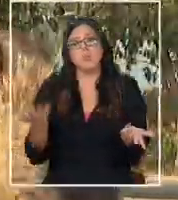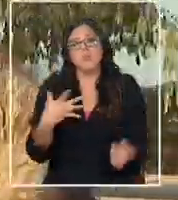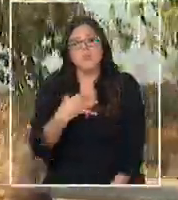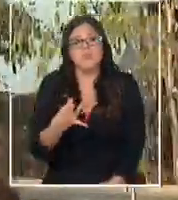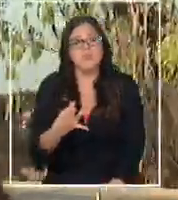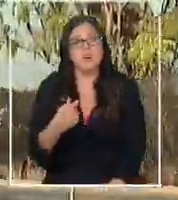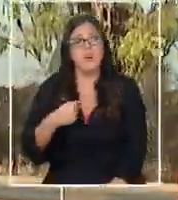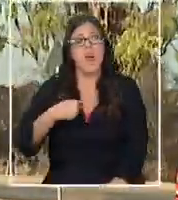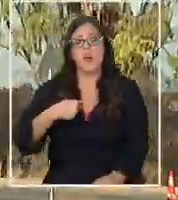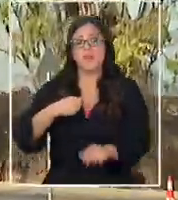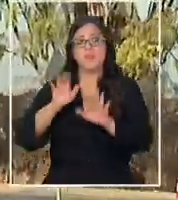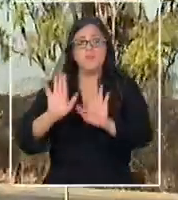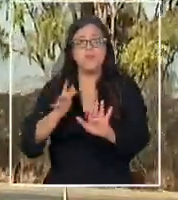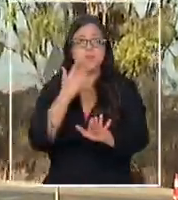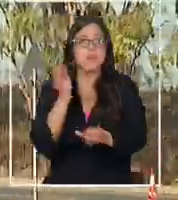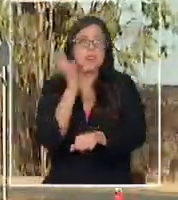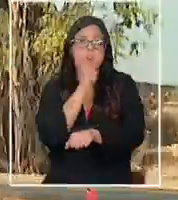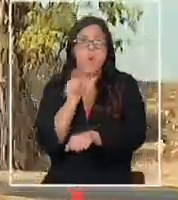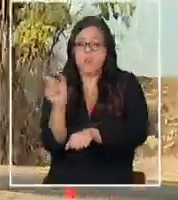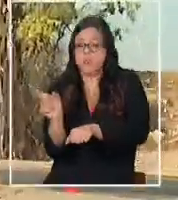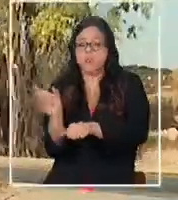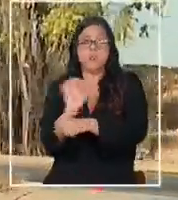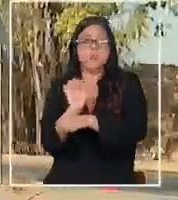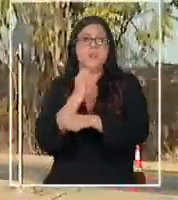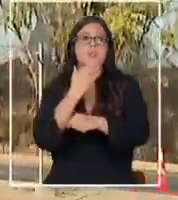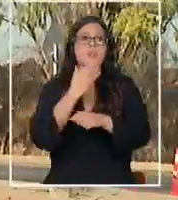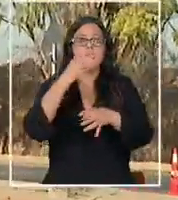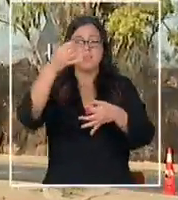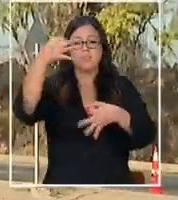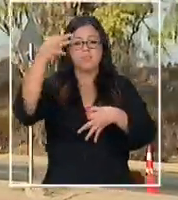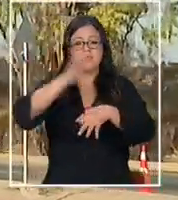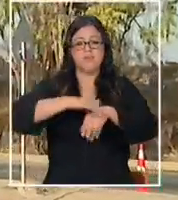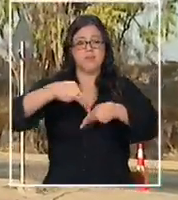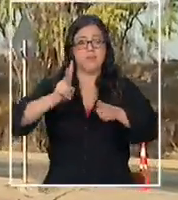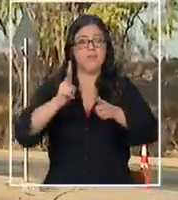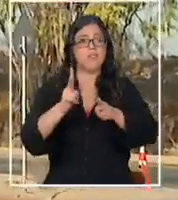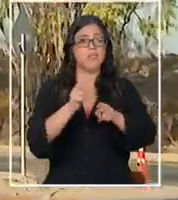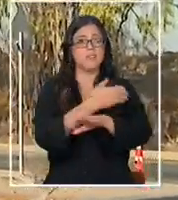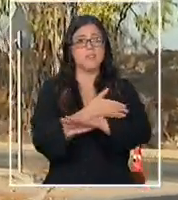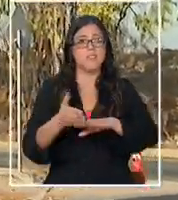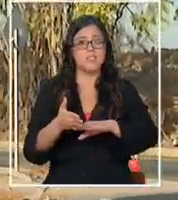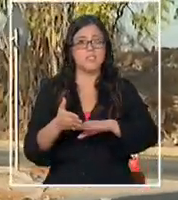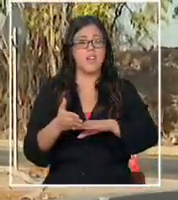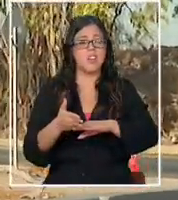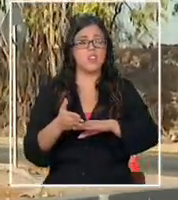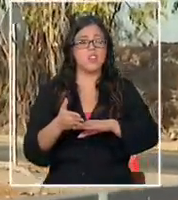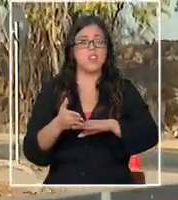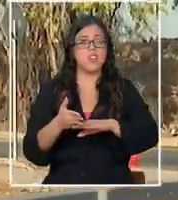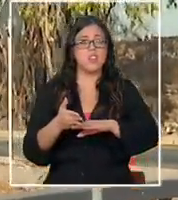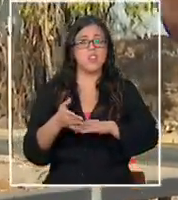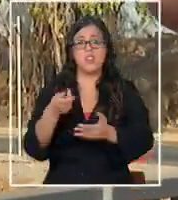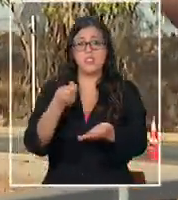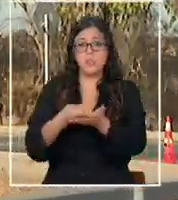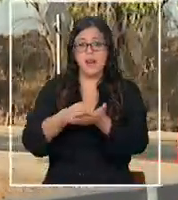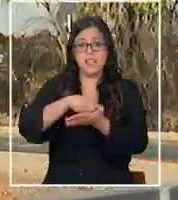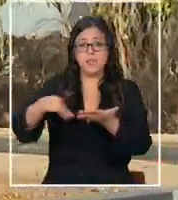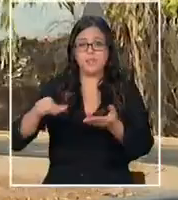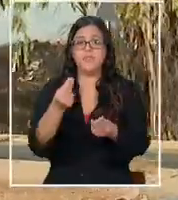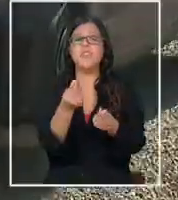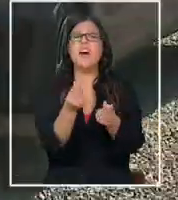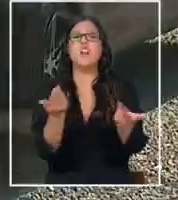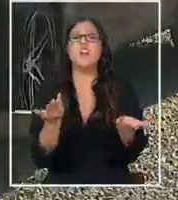me detuvieron por andar sin licencia de conducir y con el permiso de circulación atrasado, el domingo. ¿Y ahora ya pagaste el parte? Sí. ¿Cuánto te